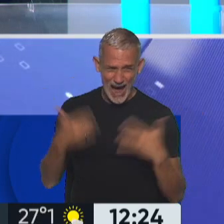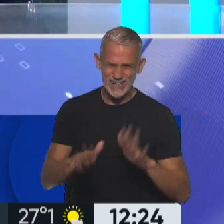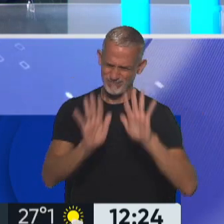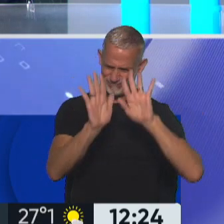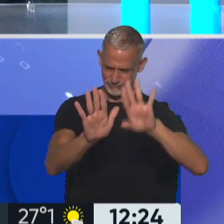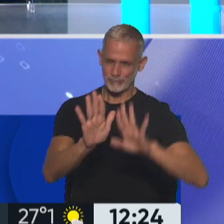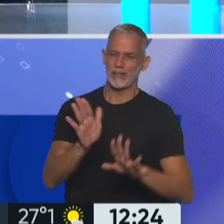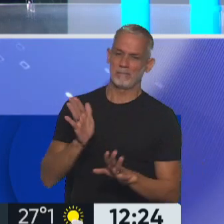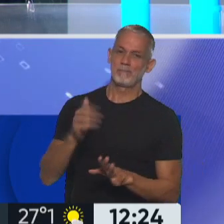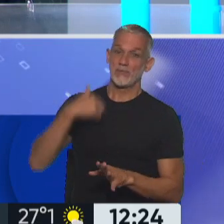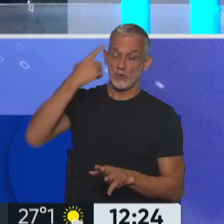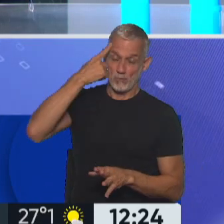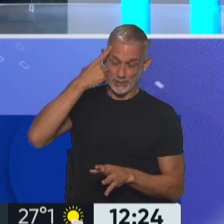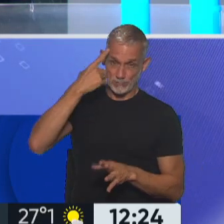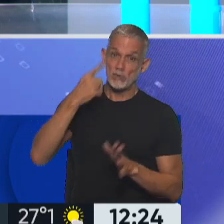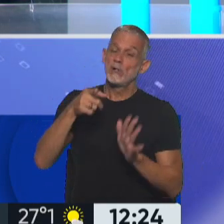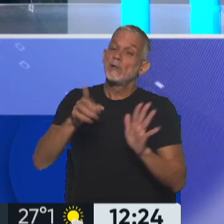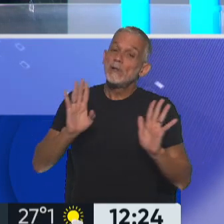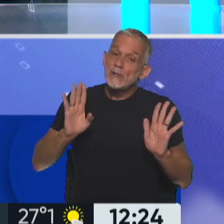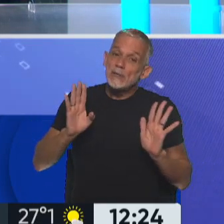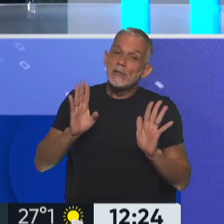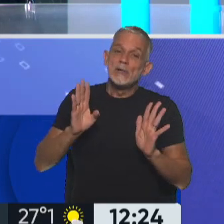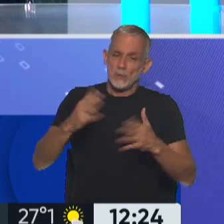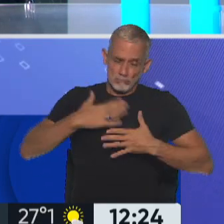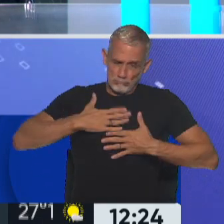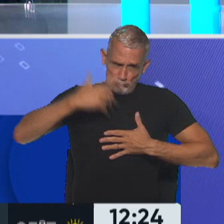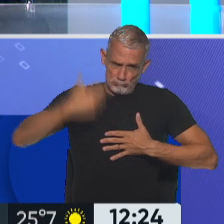digo es, y nuevamente tómenlo como de quien viene,